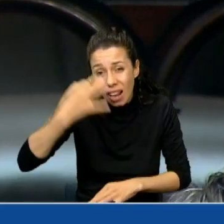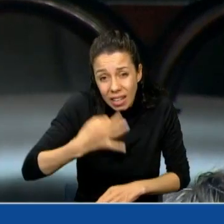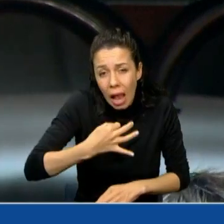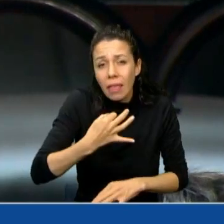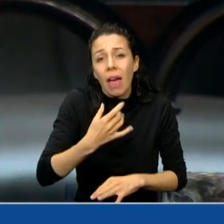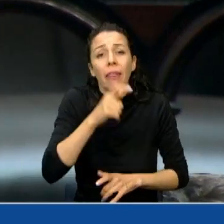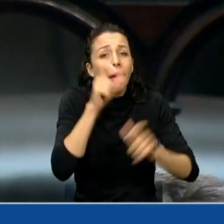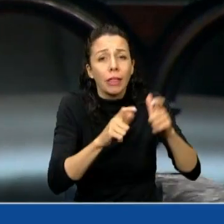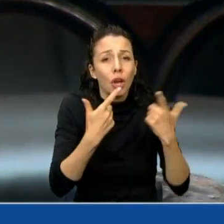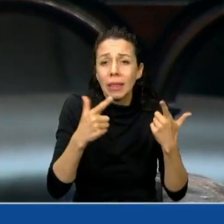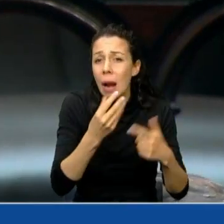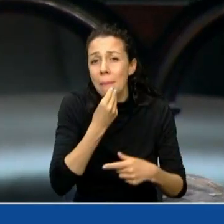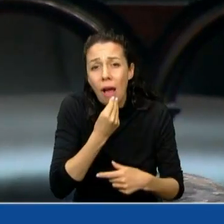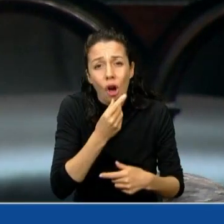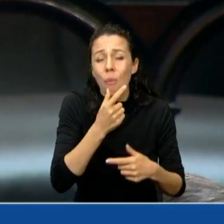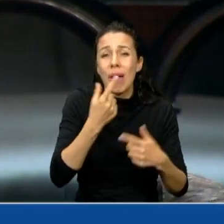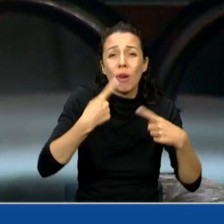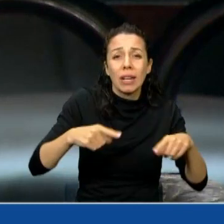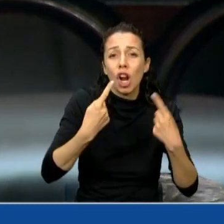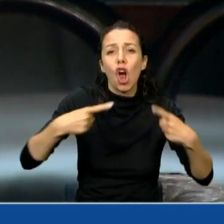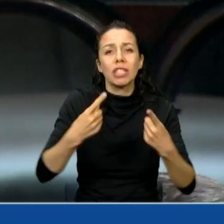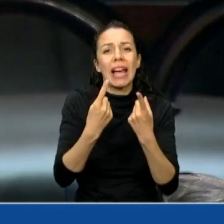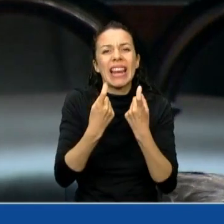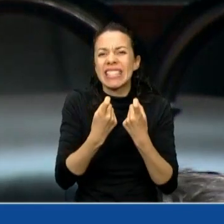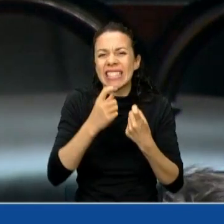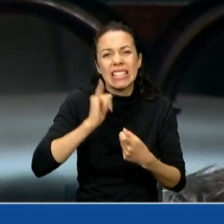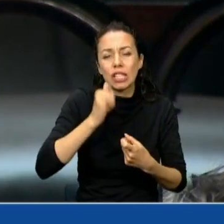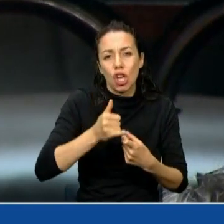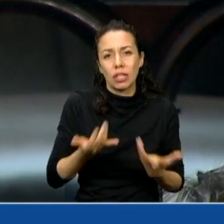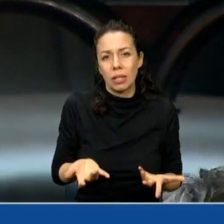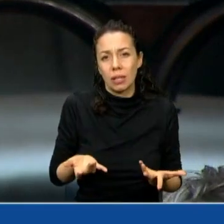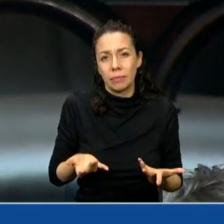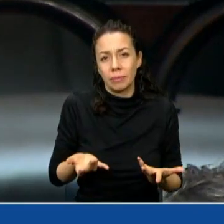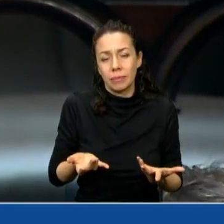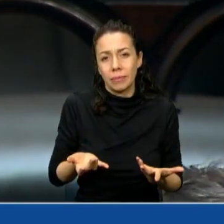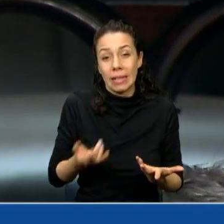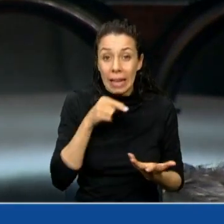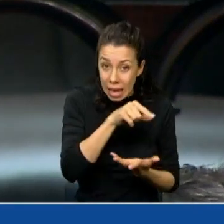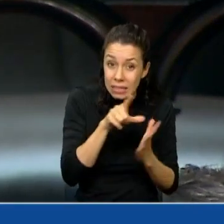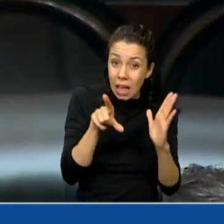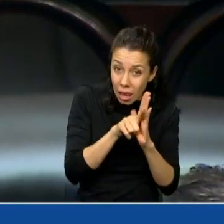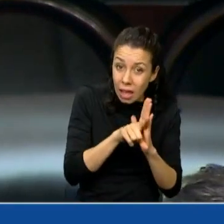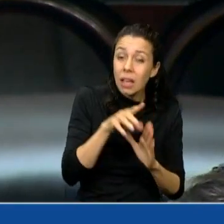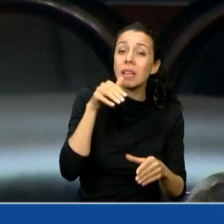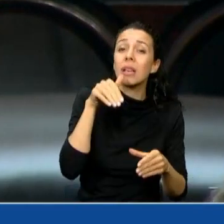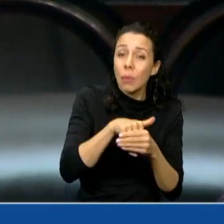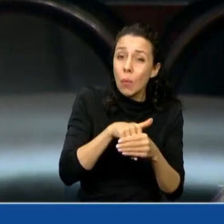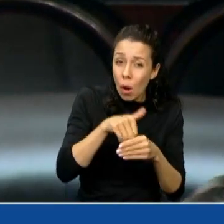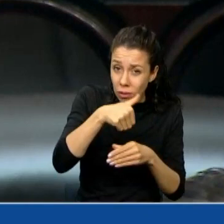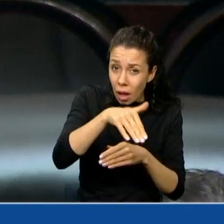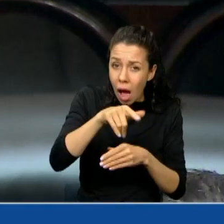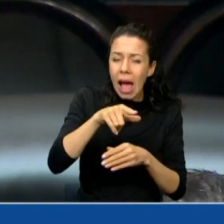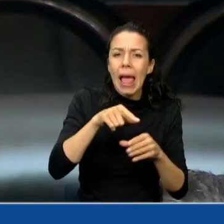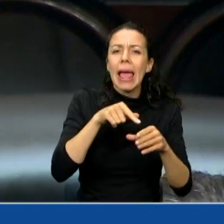copita de muchos chicos en la Argentina. Esta ley que van a votar está mal, pero no